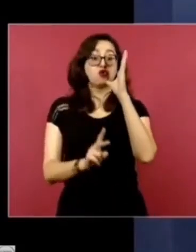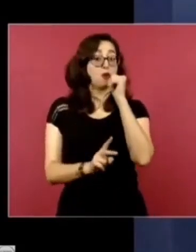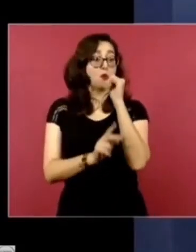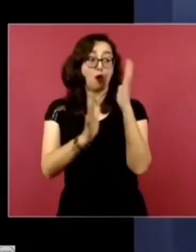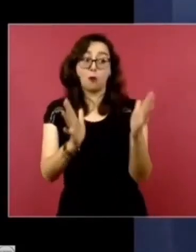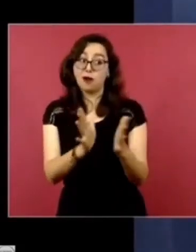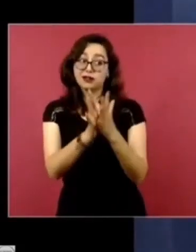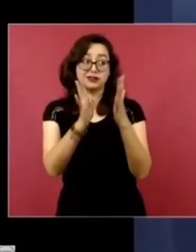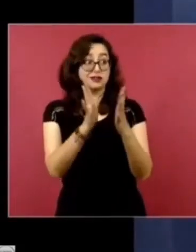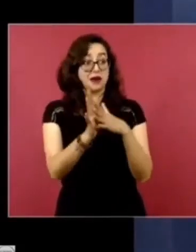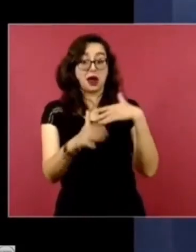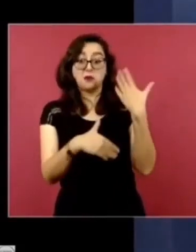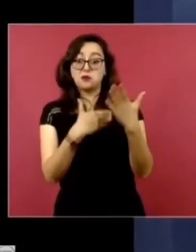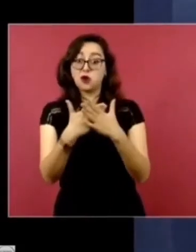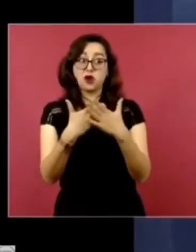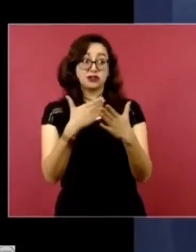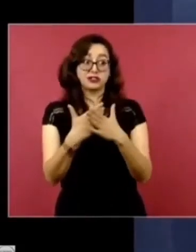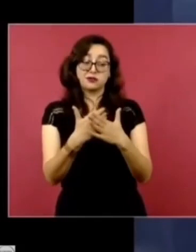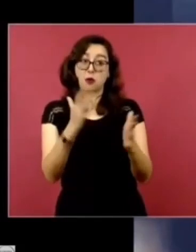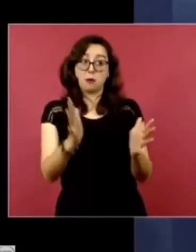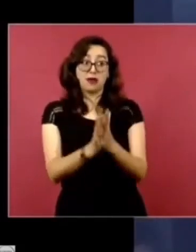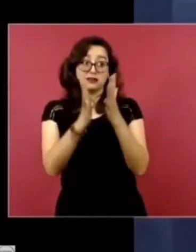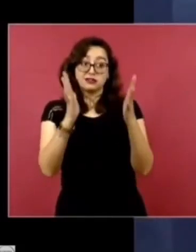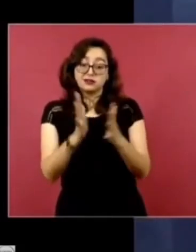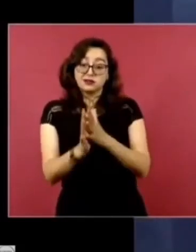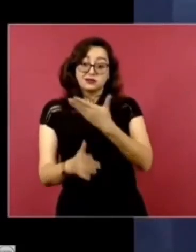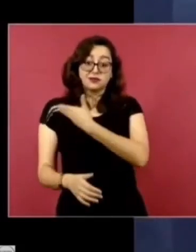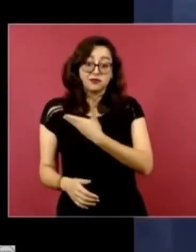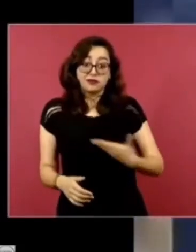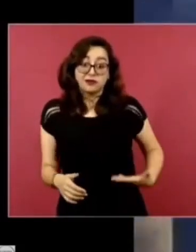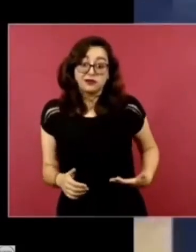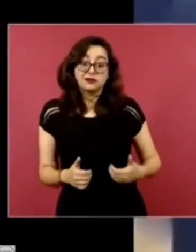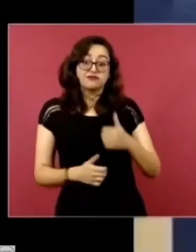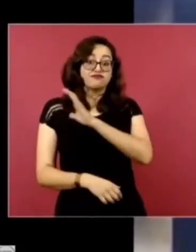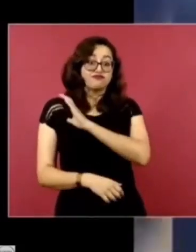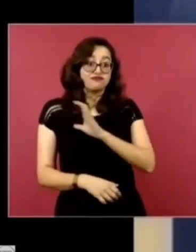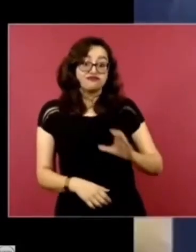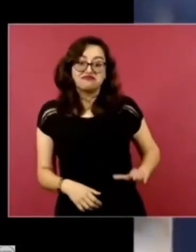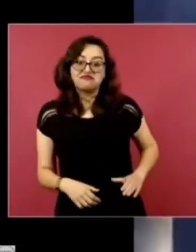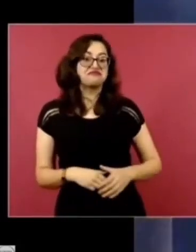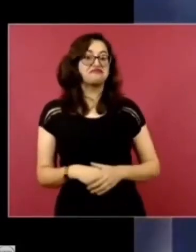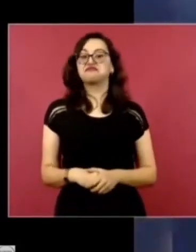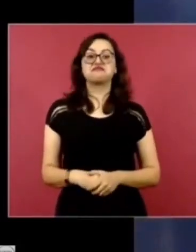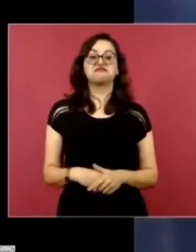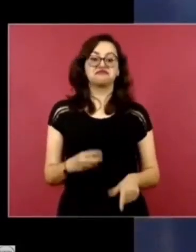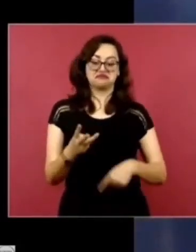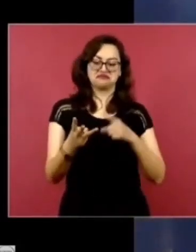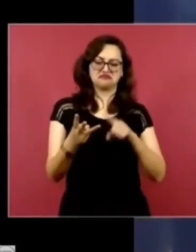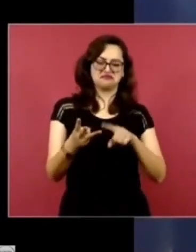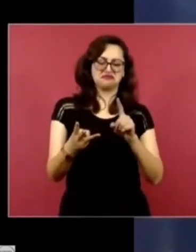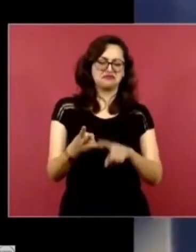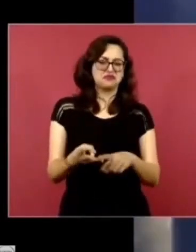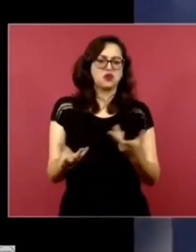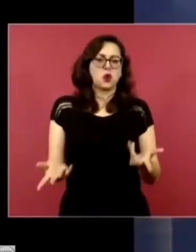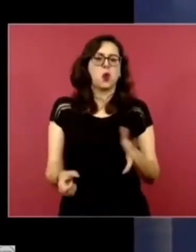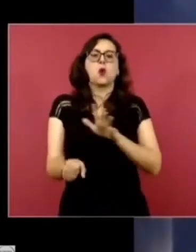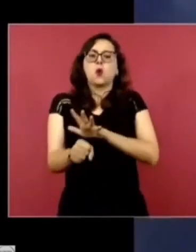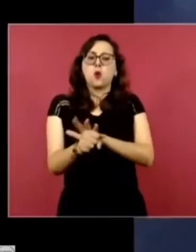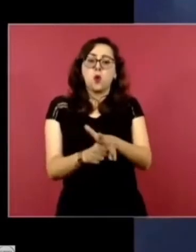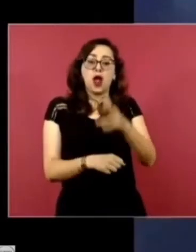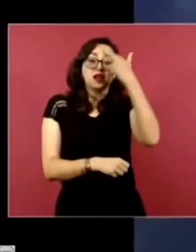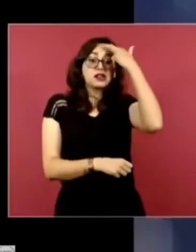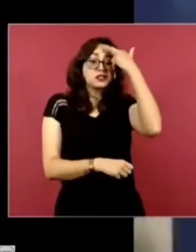quieren, y cárcel. ¿Lo sabes por qué? Por intentar abrir una calle sí,